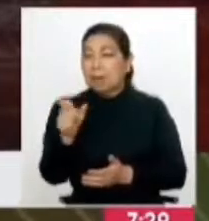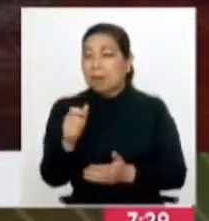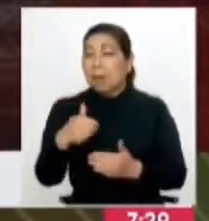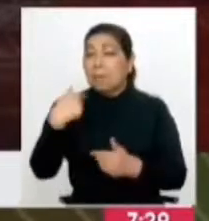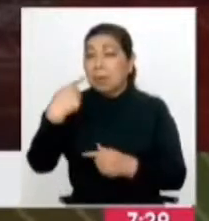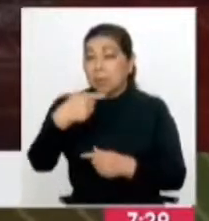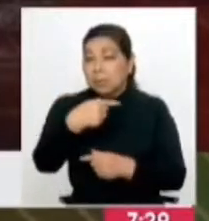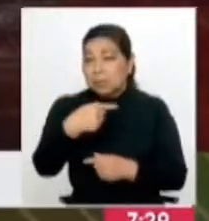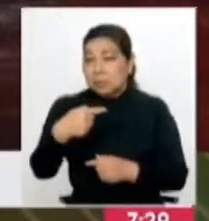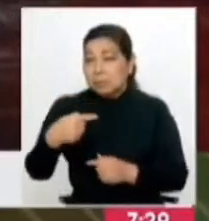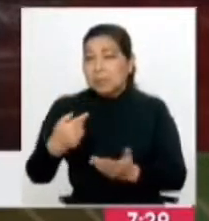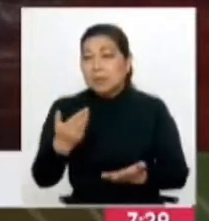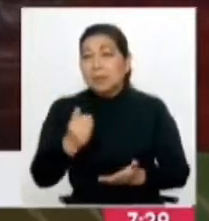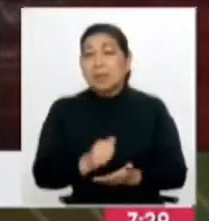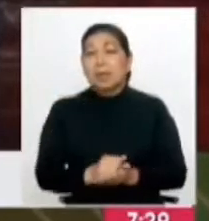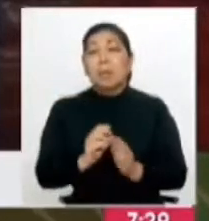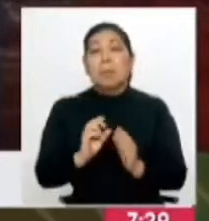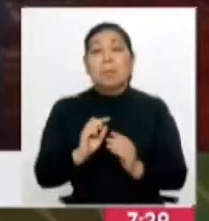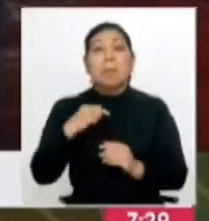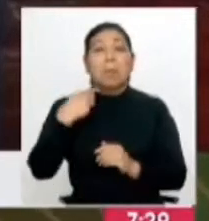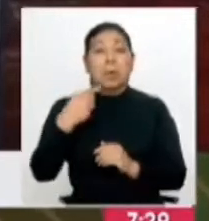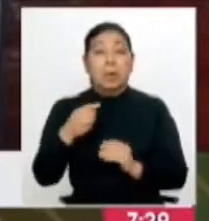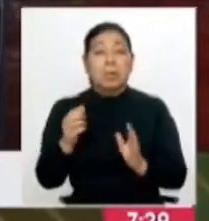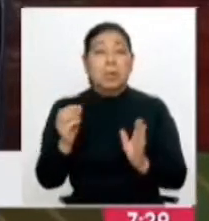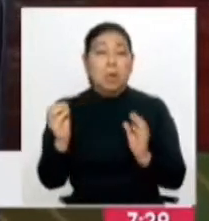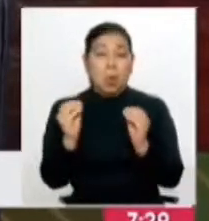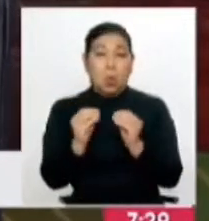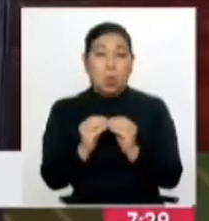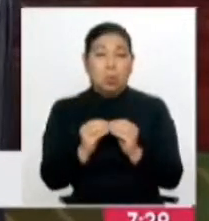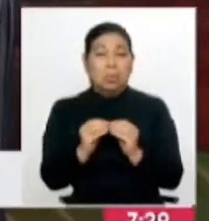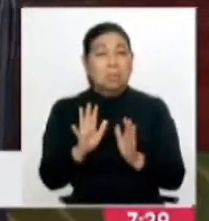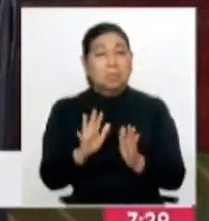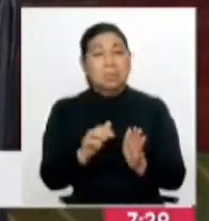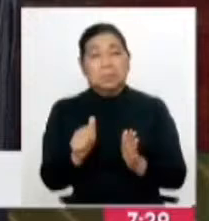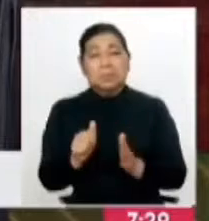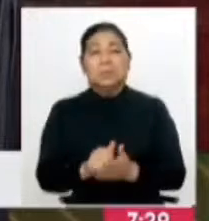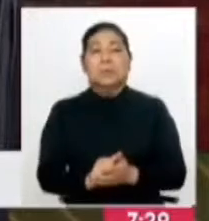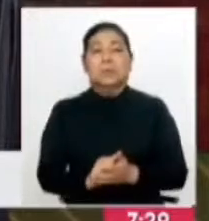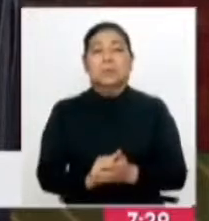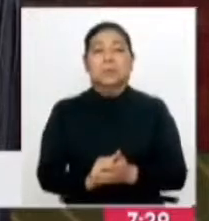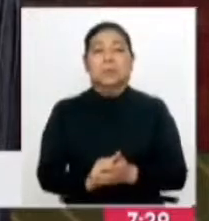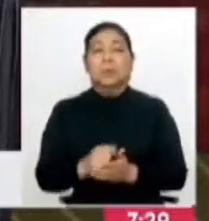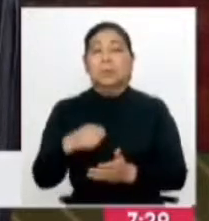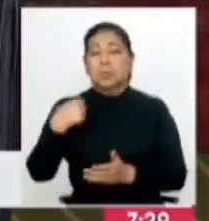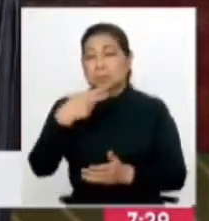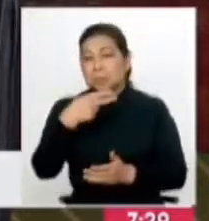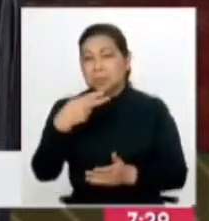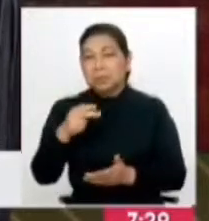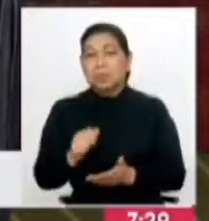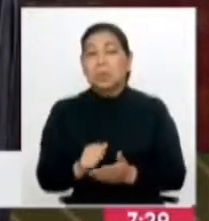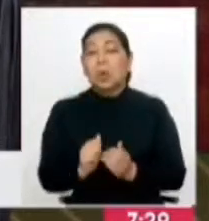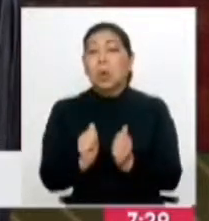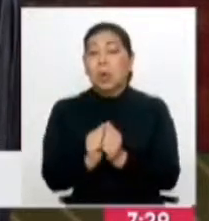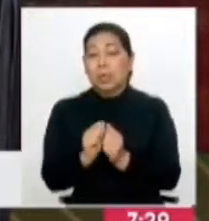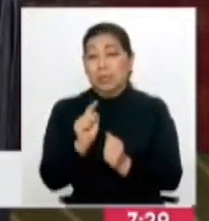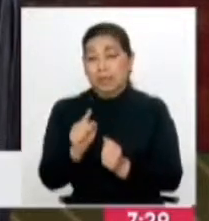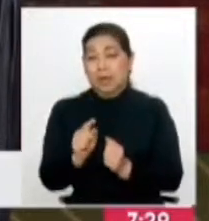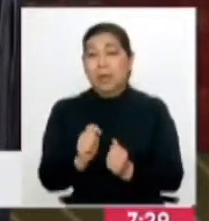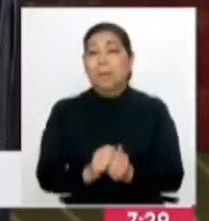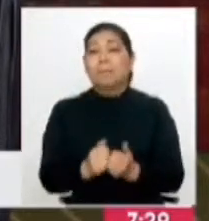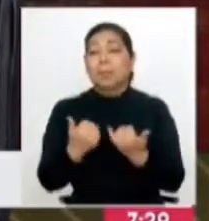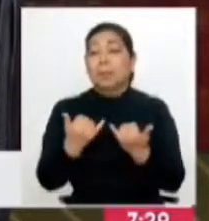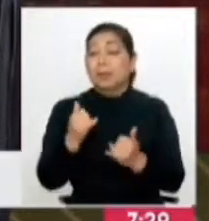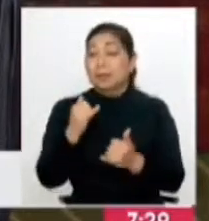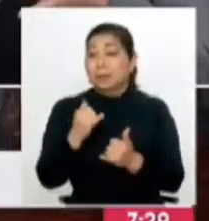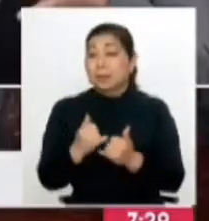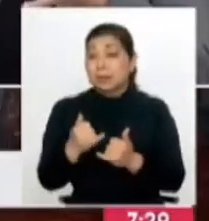Próxima semana inicia el programa Juntos, que son 600.000 aproximadamente. Y en un par de semanas el programa Contigo. Con eso